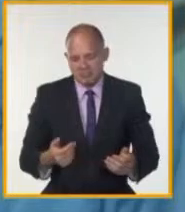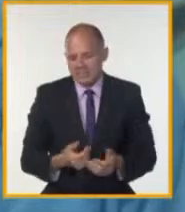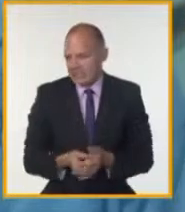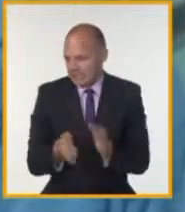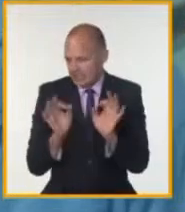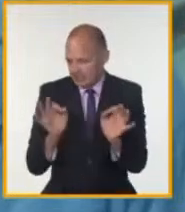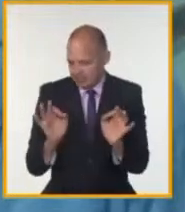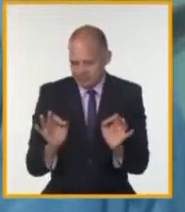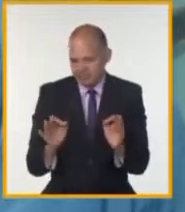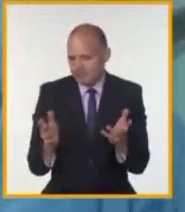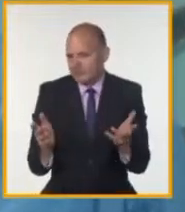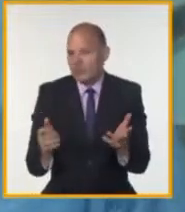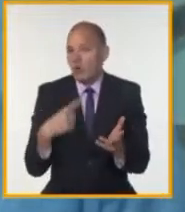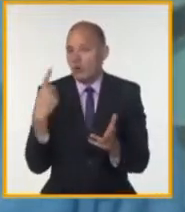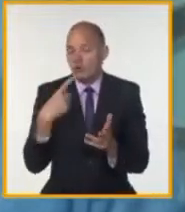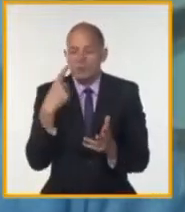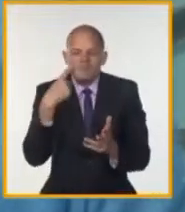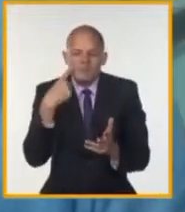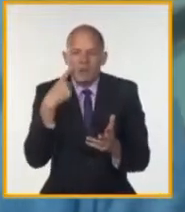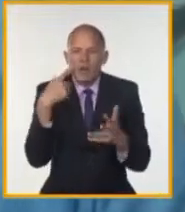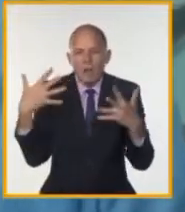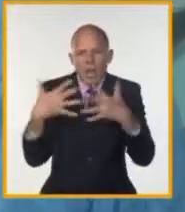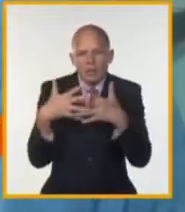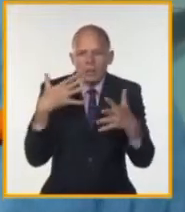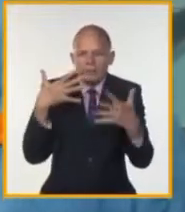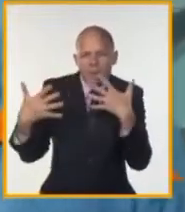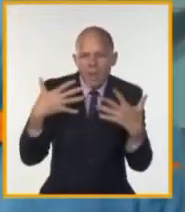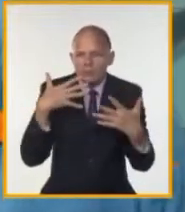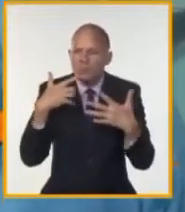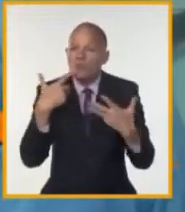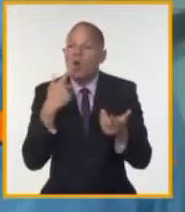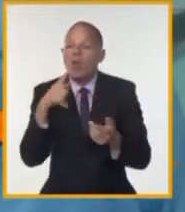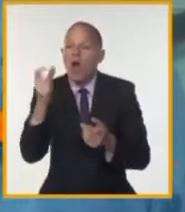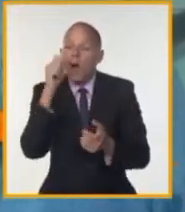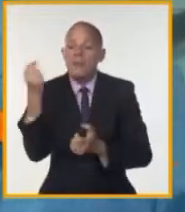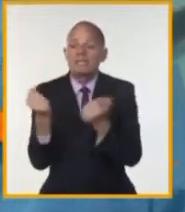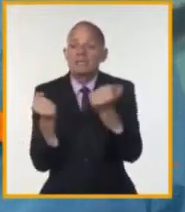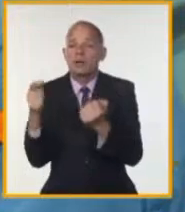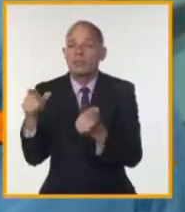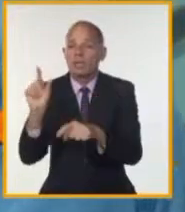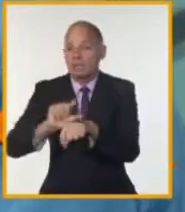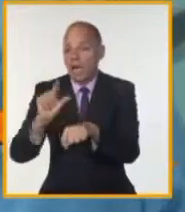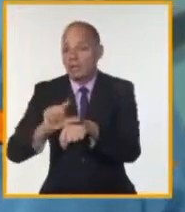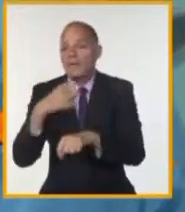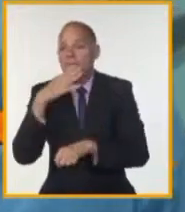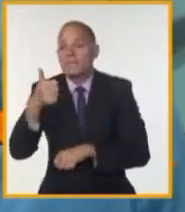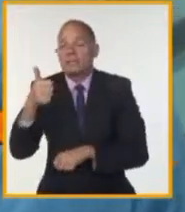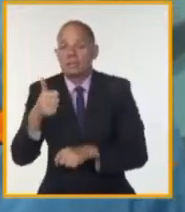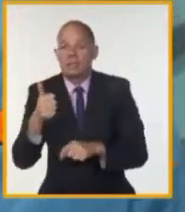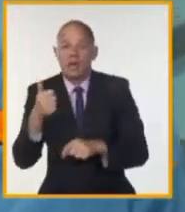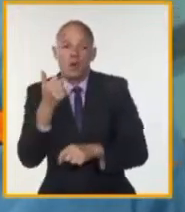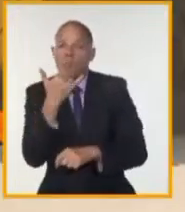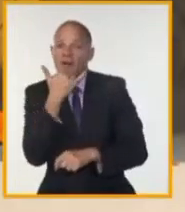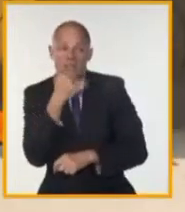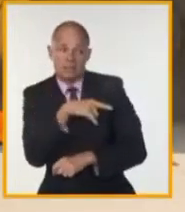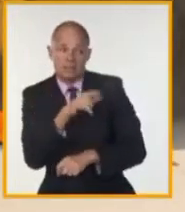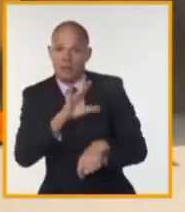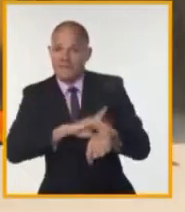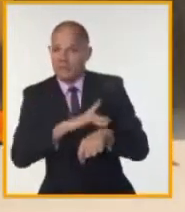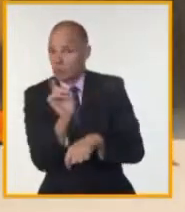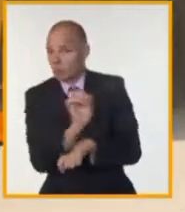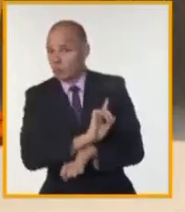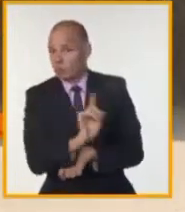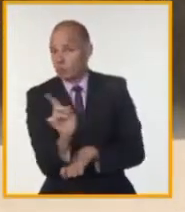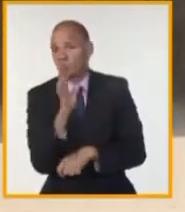vinculación para que no falle ese servicio y que el paciente, que es el que al final tiene que salir beneficiado, nunca se afecte, que es lo que se busca. Con